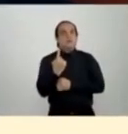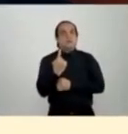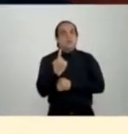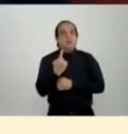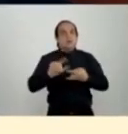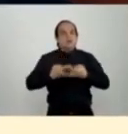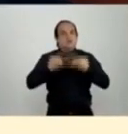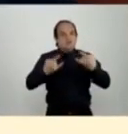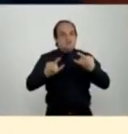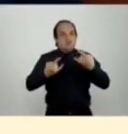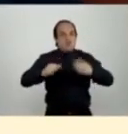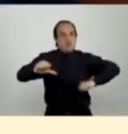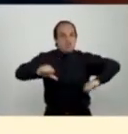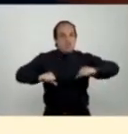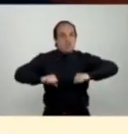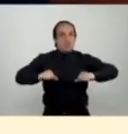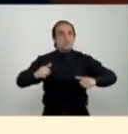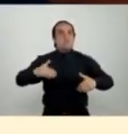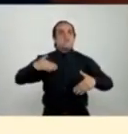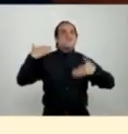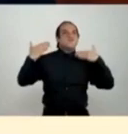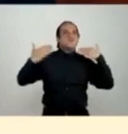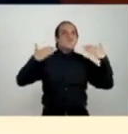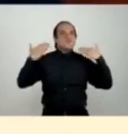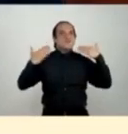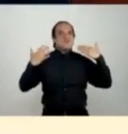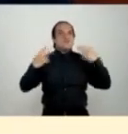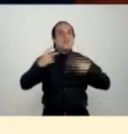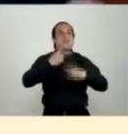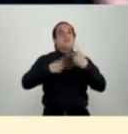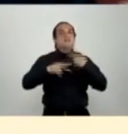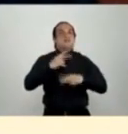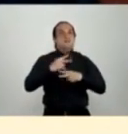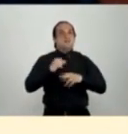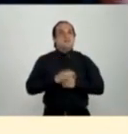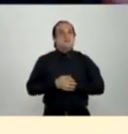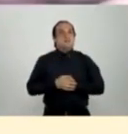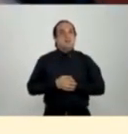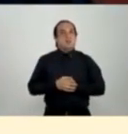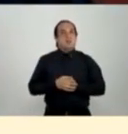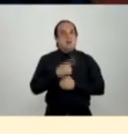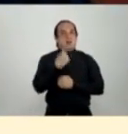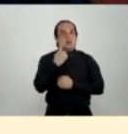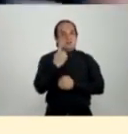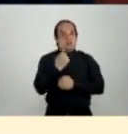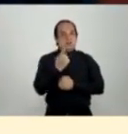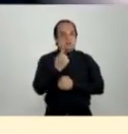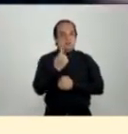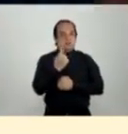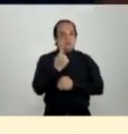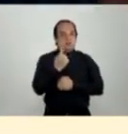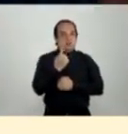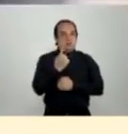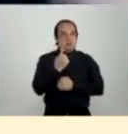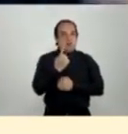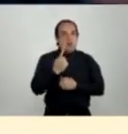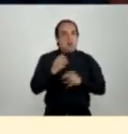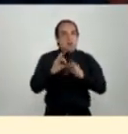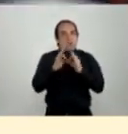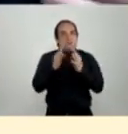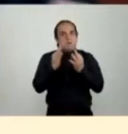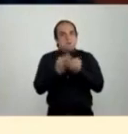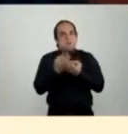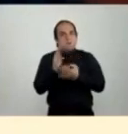novela de acción y de aventuras que provenía de un, digamos, de una, bueno, de una especie como